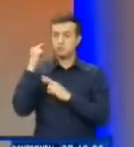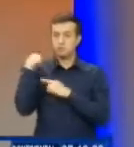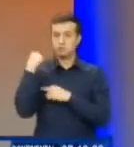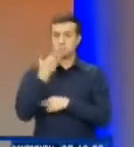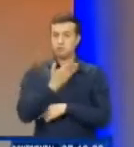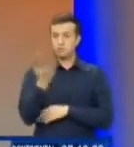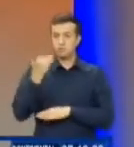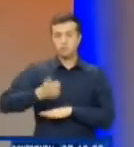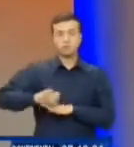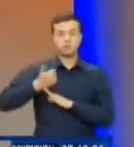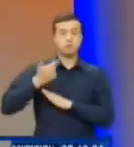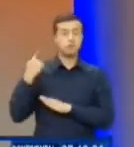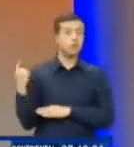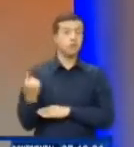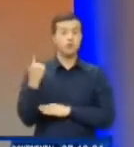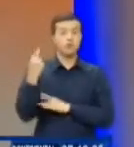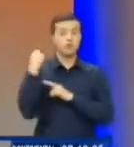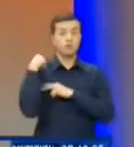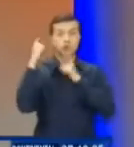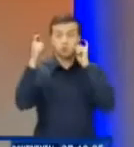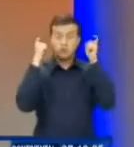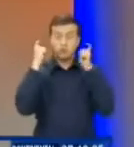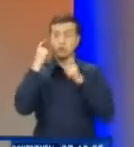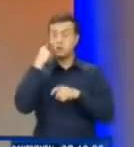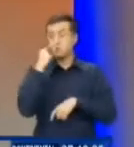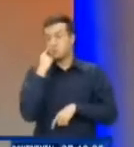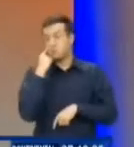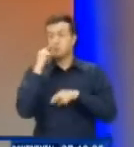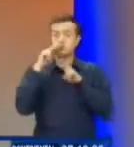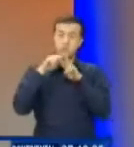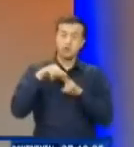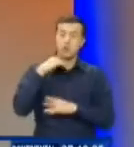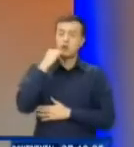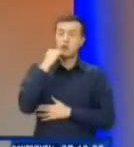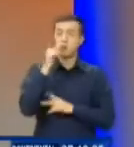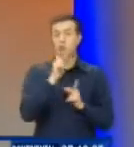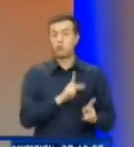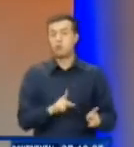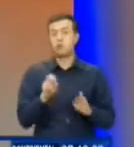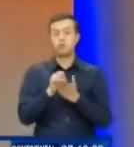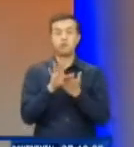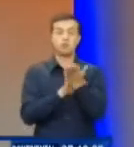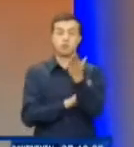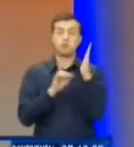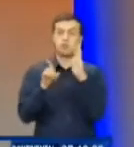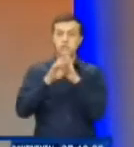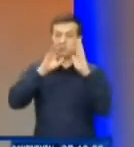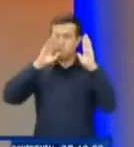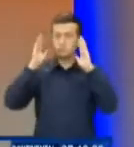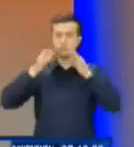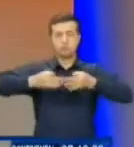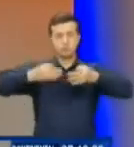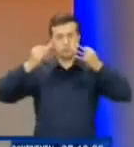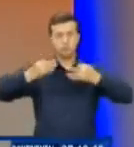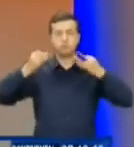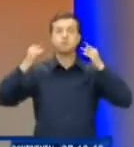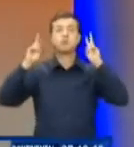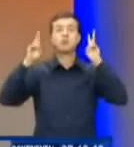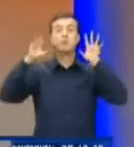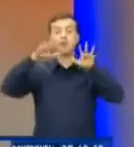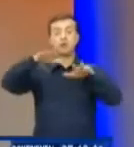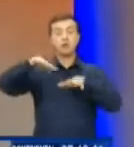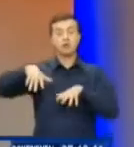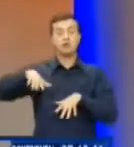autoridad son los encargados de regular de controlar de emitir planes y programas y políticas públicas alrededor de lo que